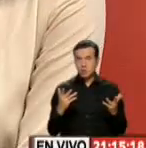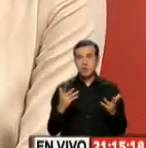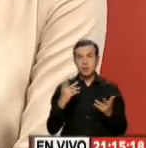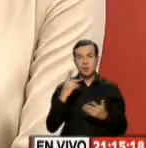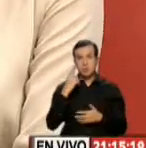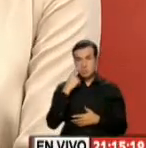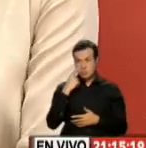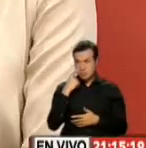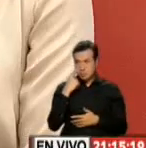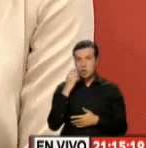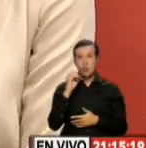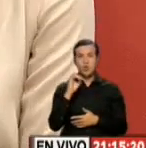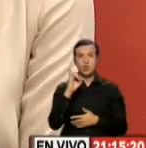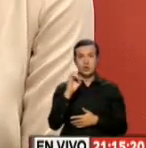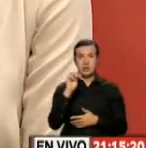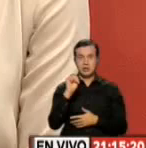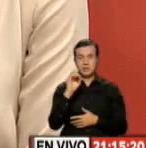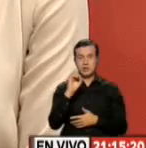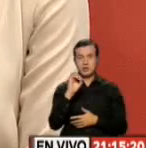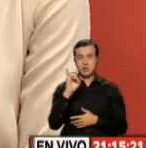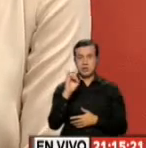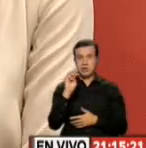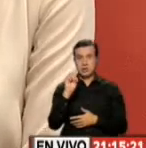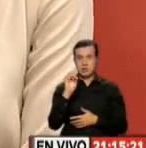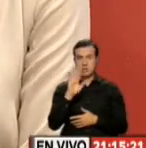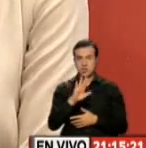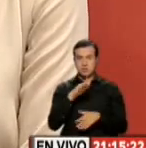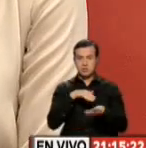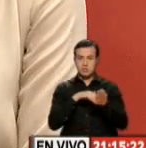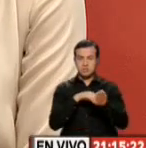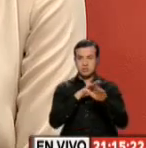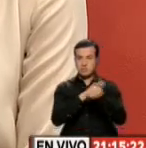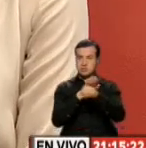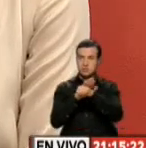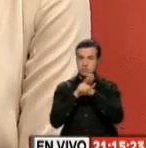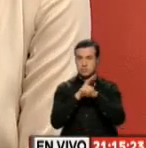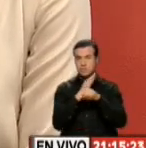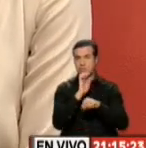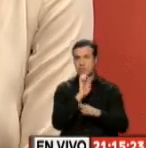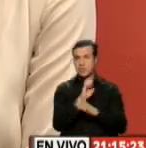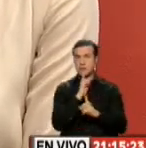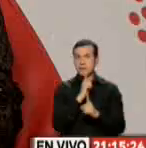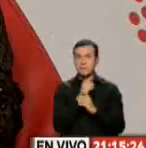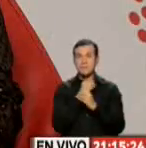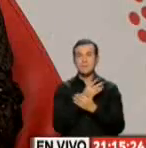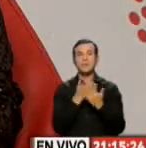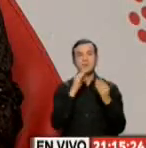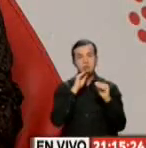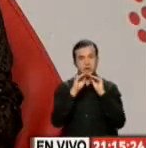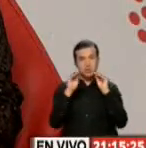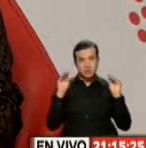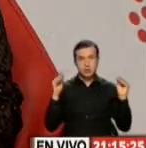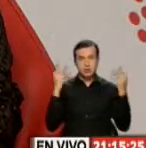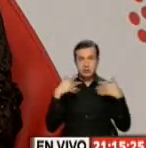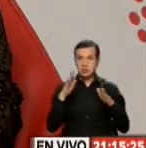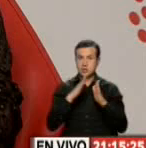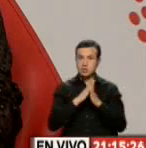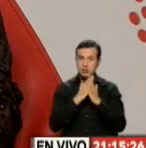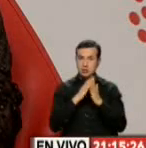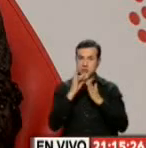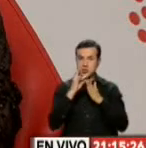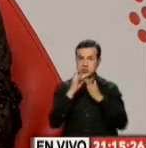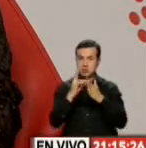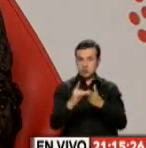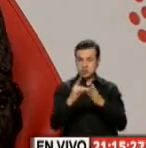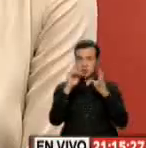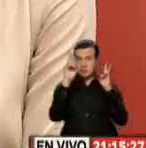caso, la OIM, precisamente, que pues de alguna manera respalda esta convocatoria que hace Ecuador, ha hecho ese llamado y ha presentado un manual para el tratamiento de este tema